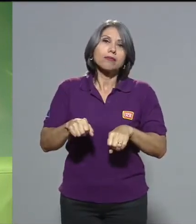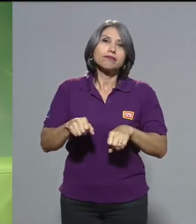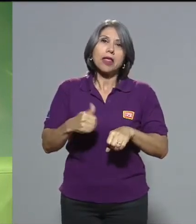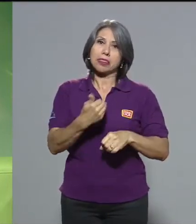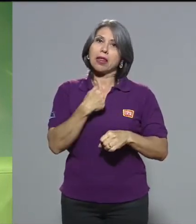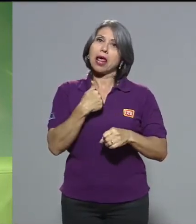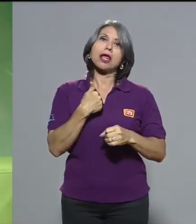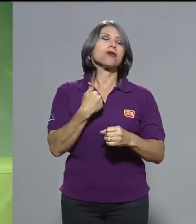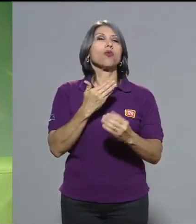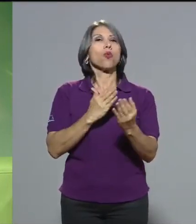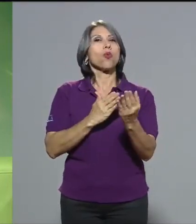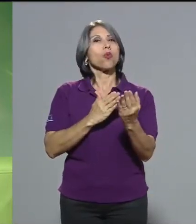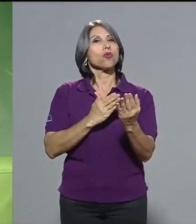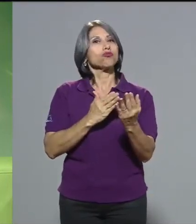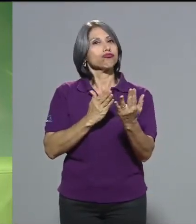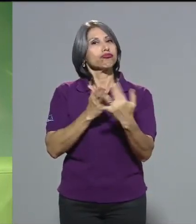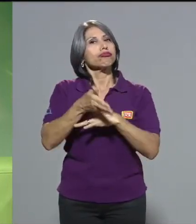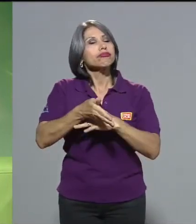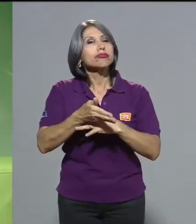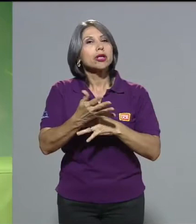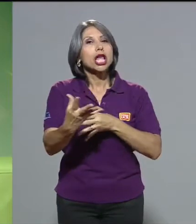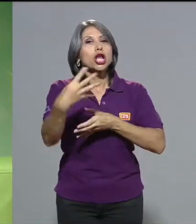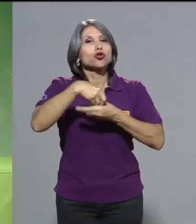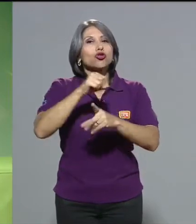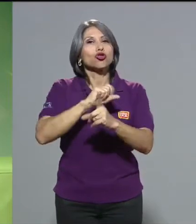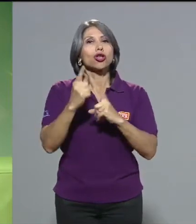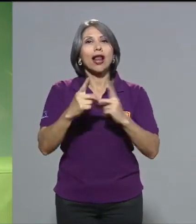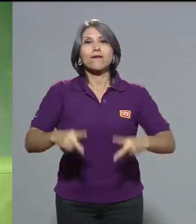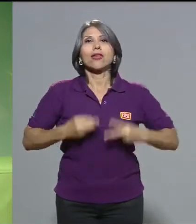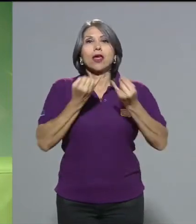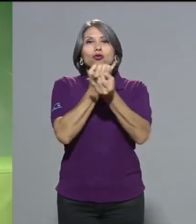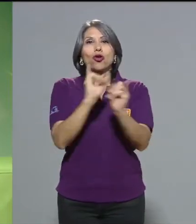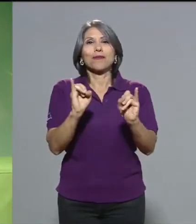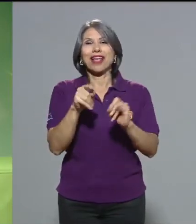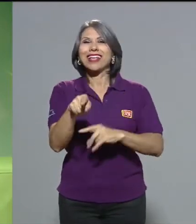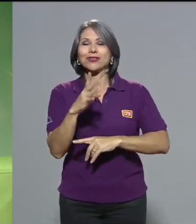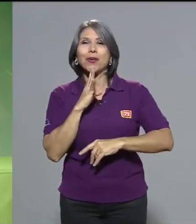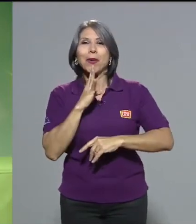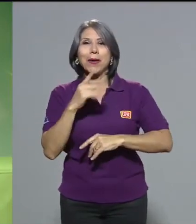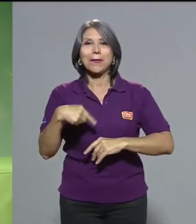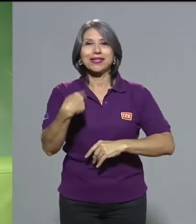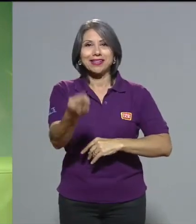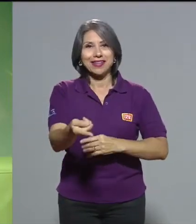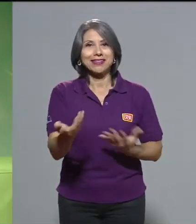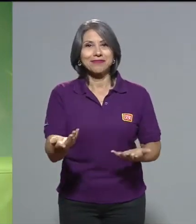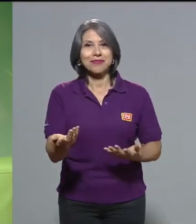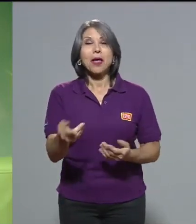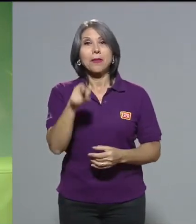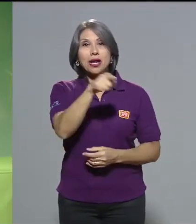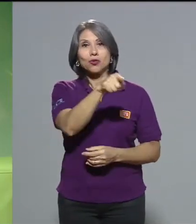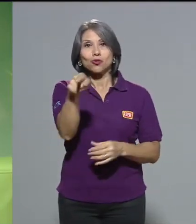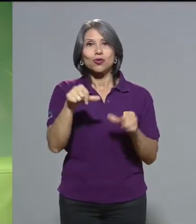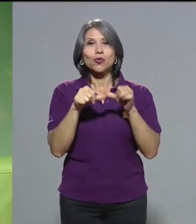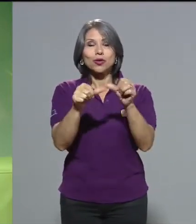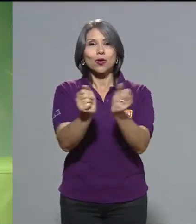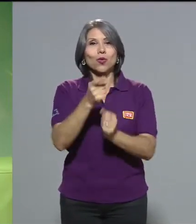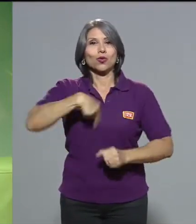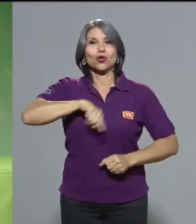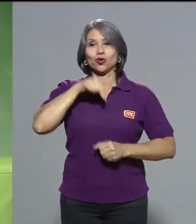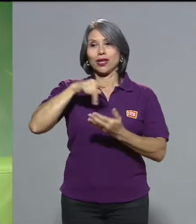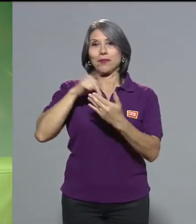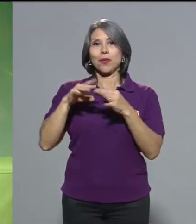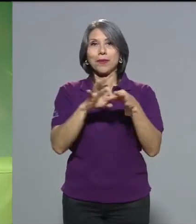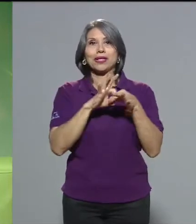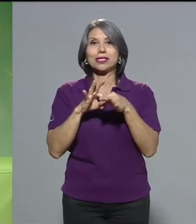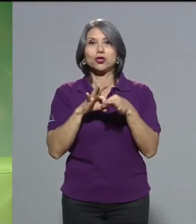vida autónoma y a la inclusión social. Eso lo estaremos conversando más adelante para que usted continúe con nosotros aquí en Nexos. Y si